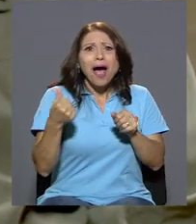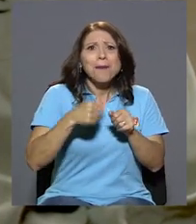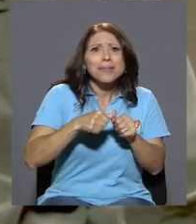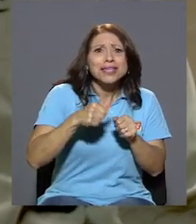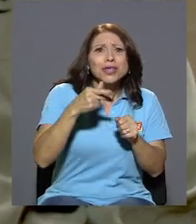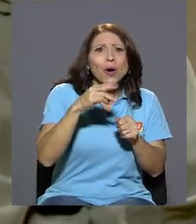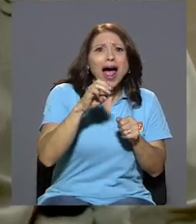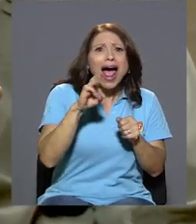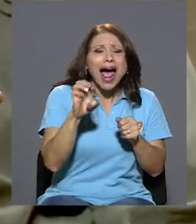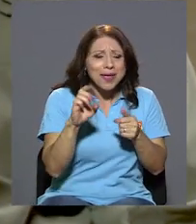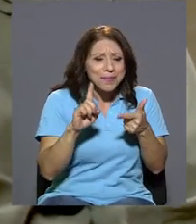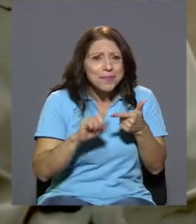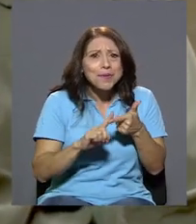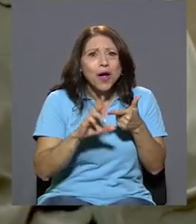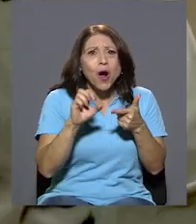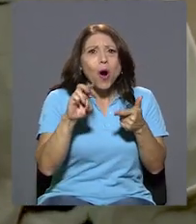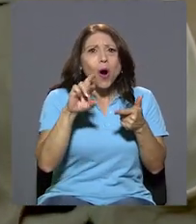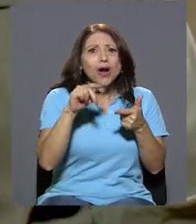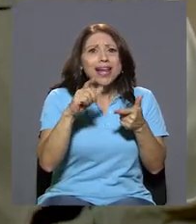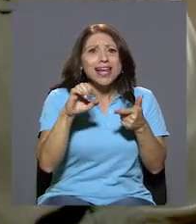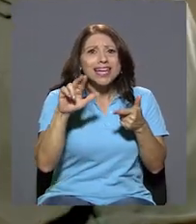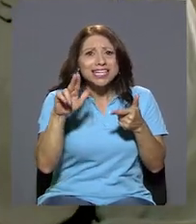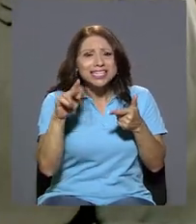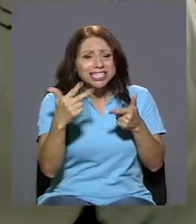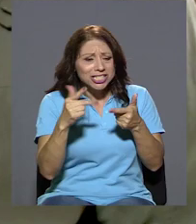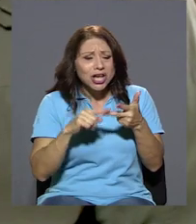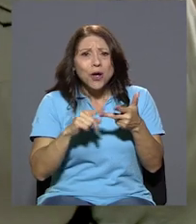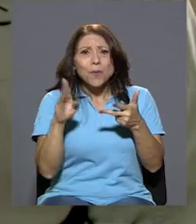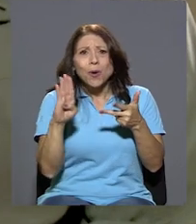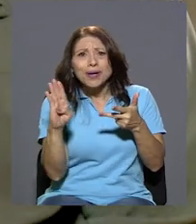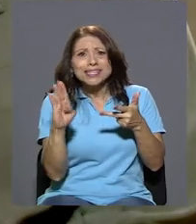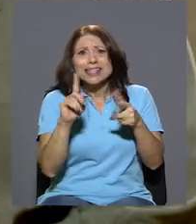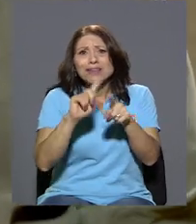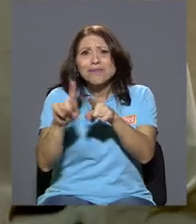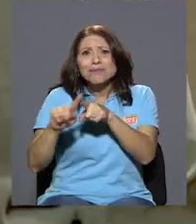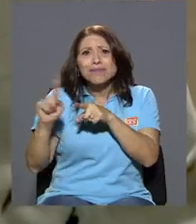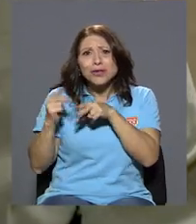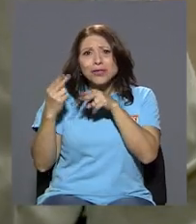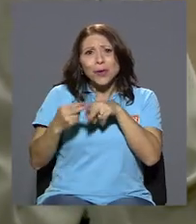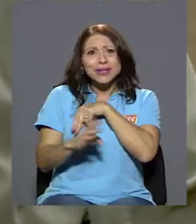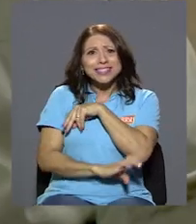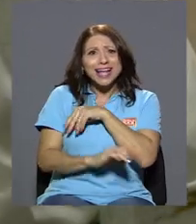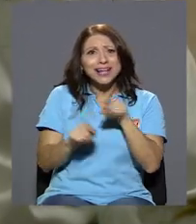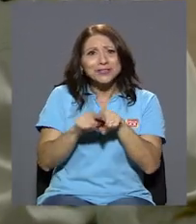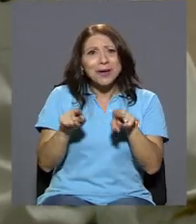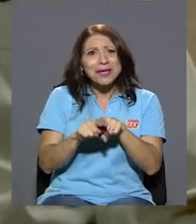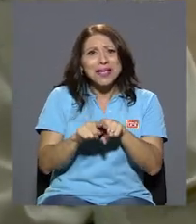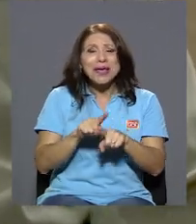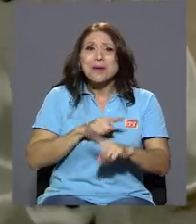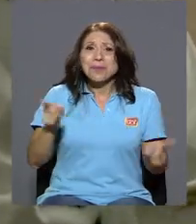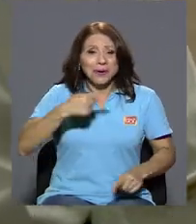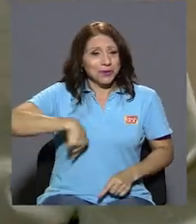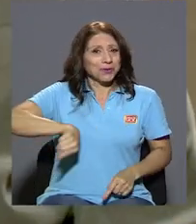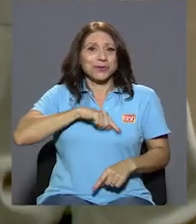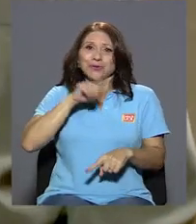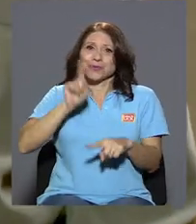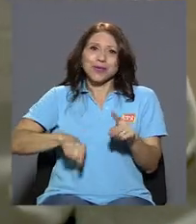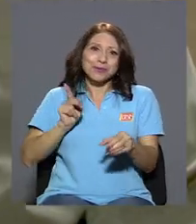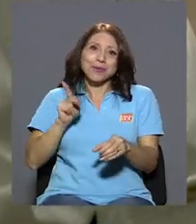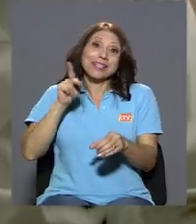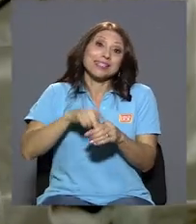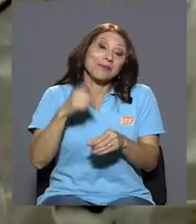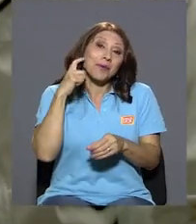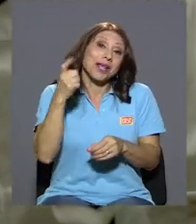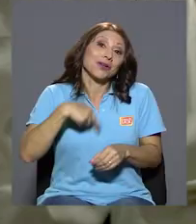solís y los burn al sitio y eso no son nombres de extranjeros también pero nosotros no podíamos